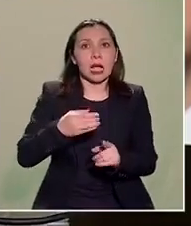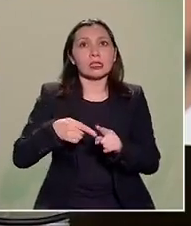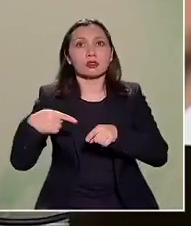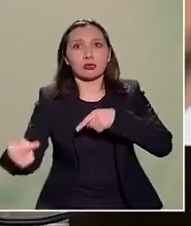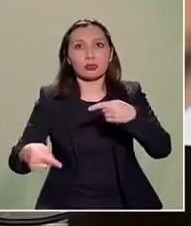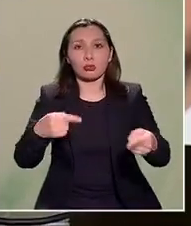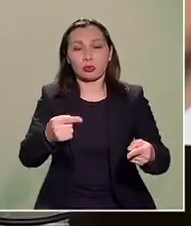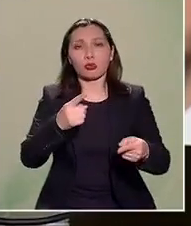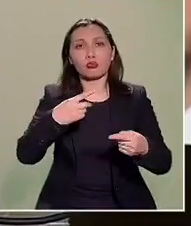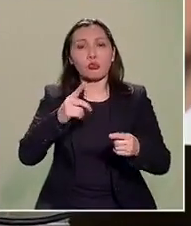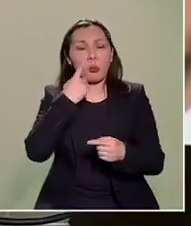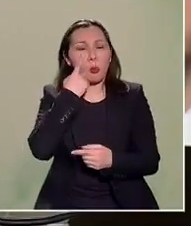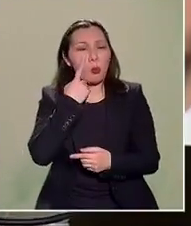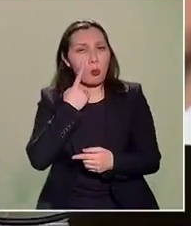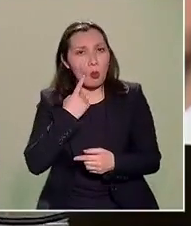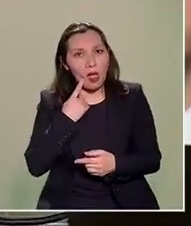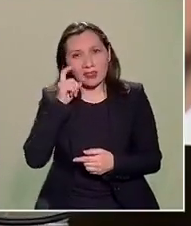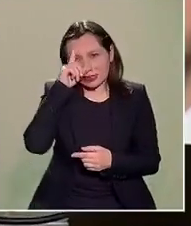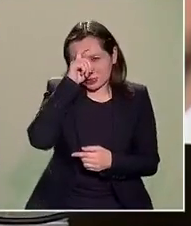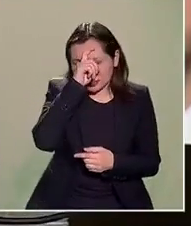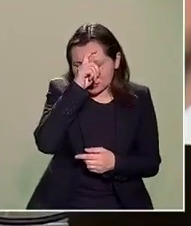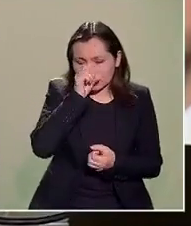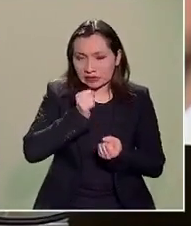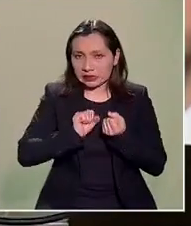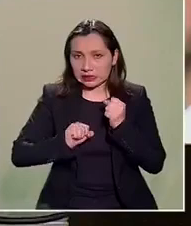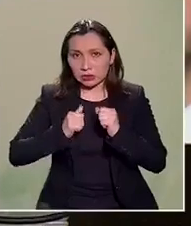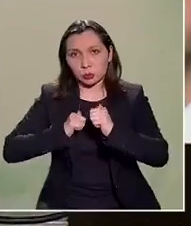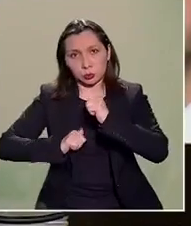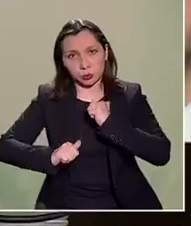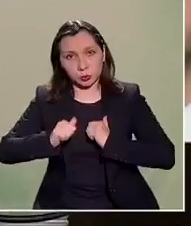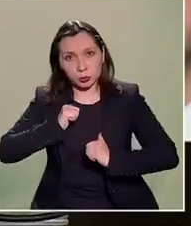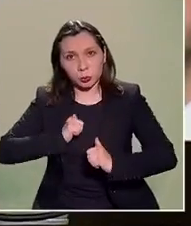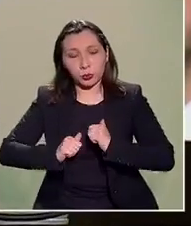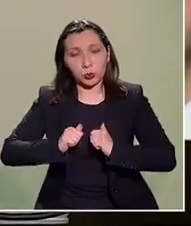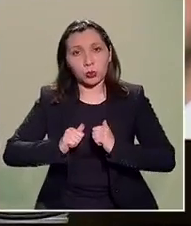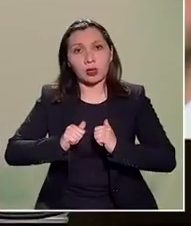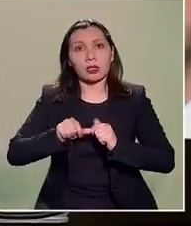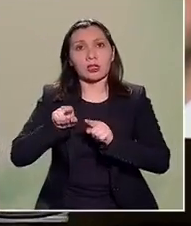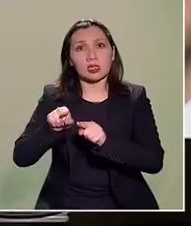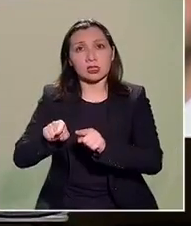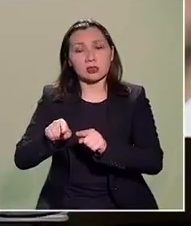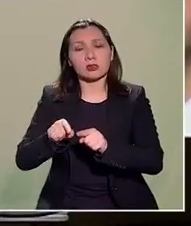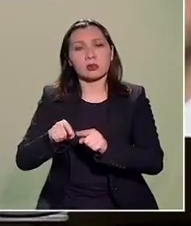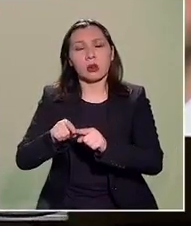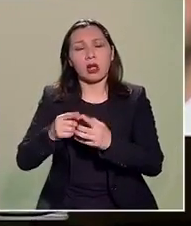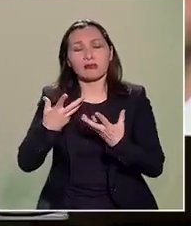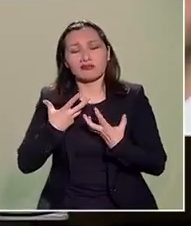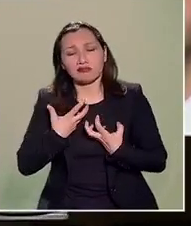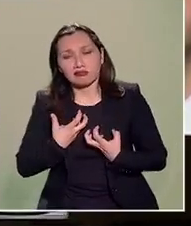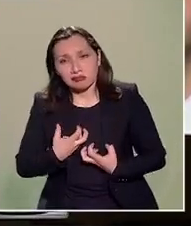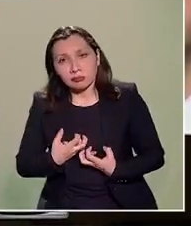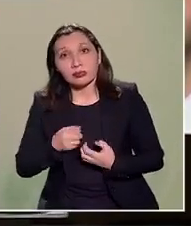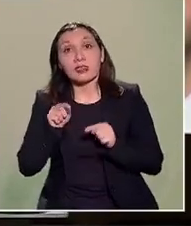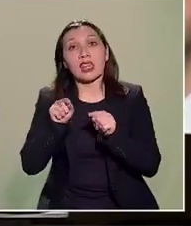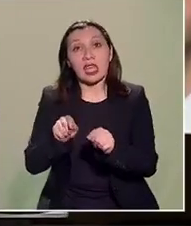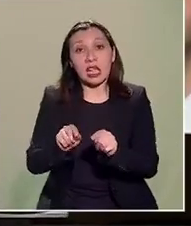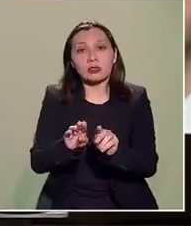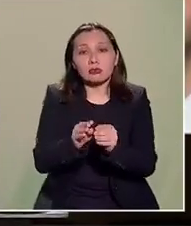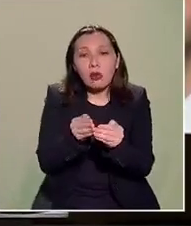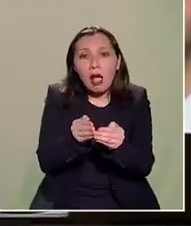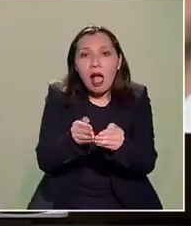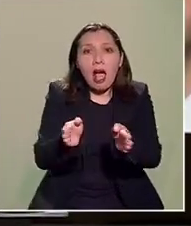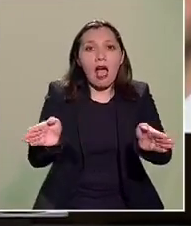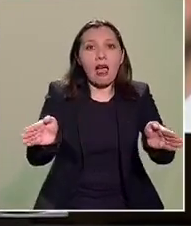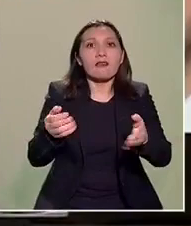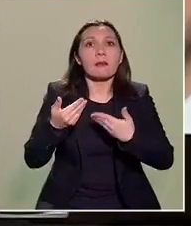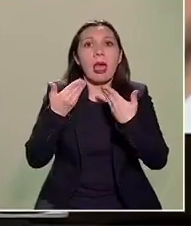en sus pruebas en su congoja en su desengaño esto abrirá camino